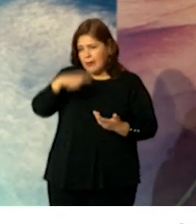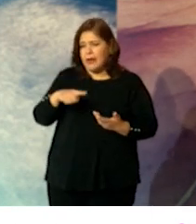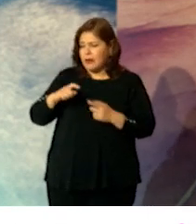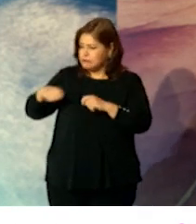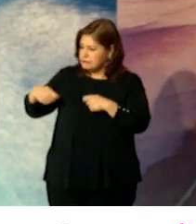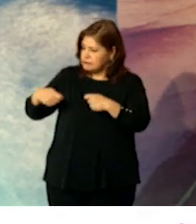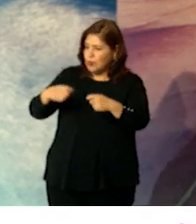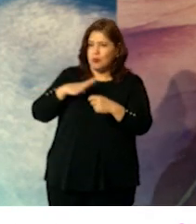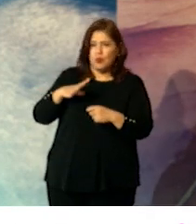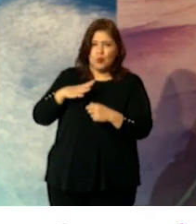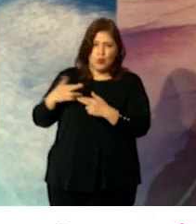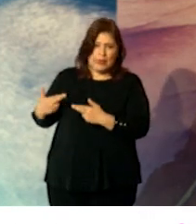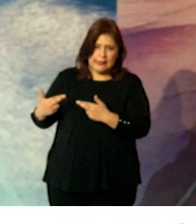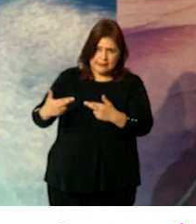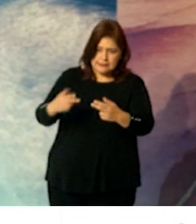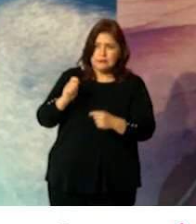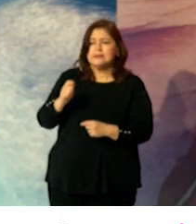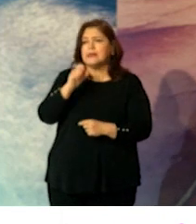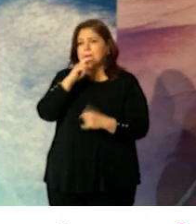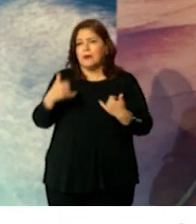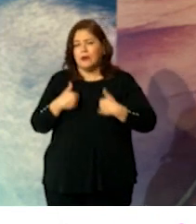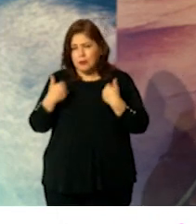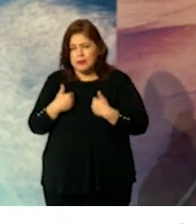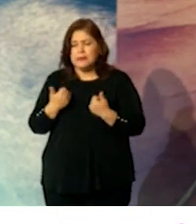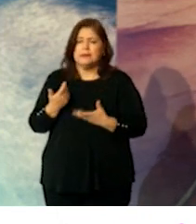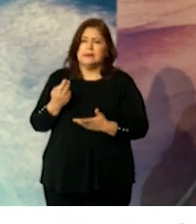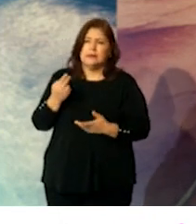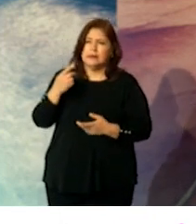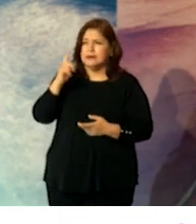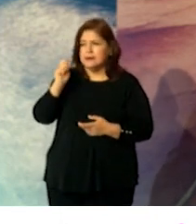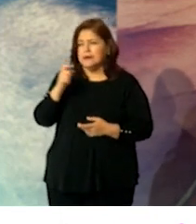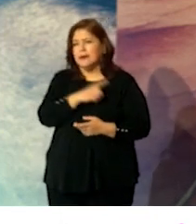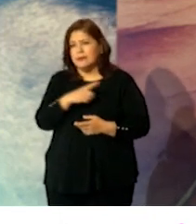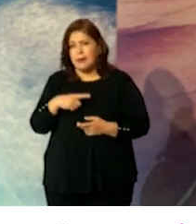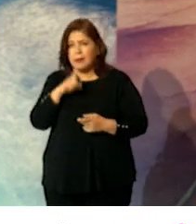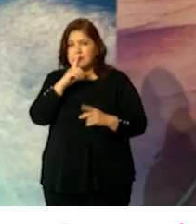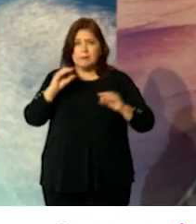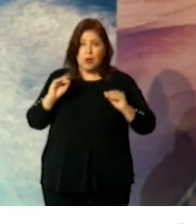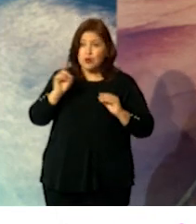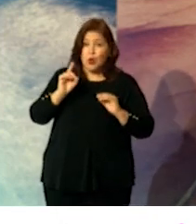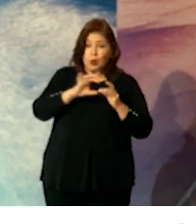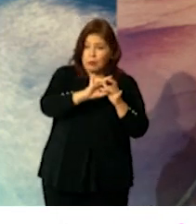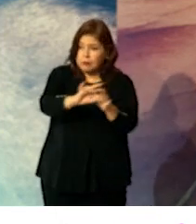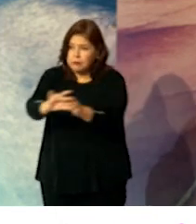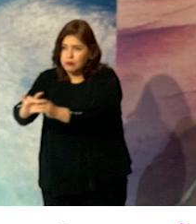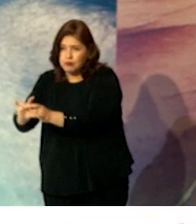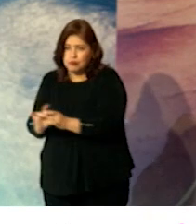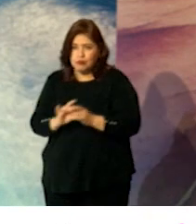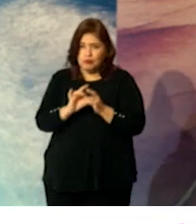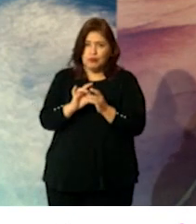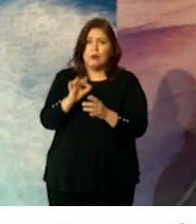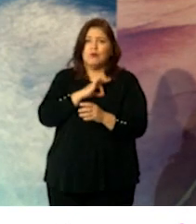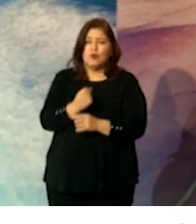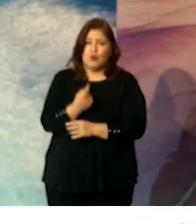transgeneracional, pero con los jóvenes. Y como decía Villoro, subamos la mano, pero no para hacer silencio, sino para una sola voz. Contamos en el